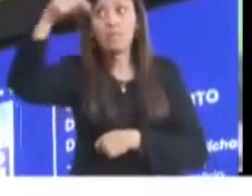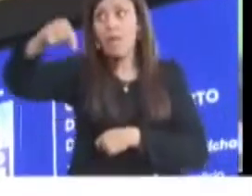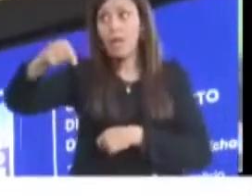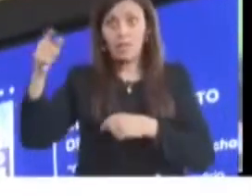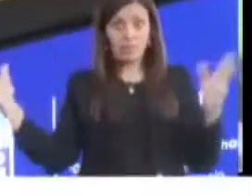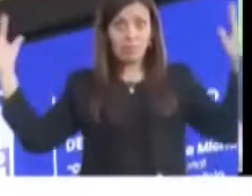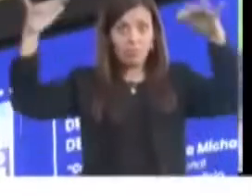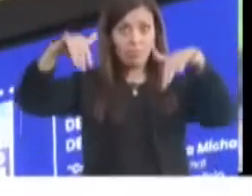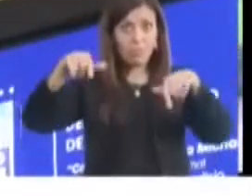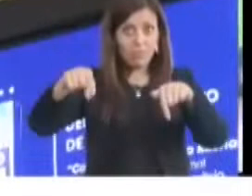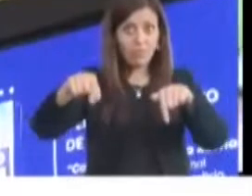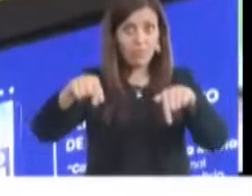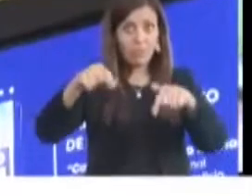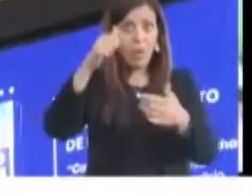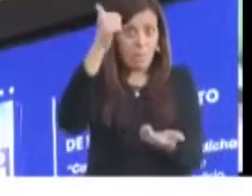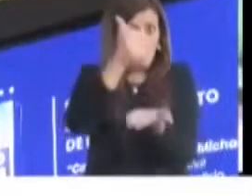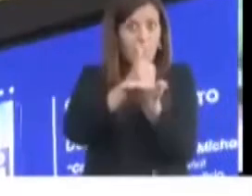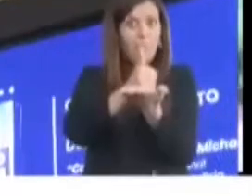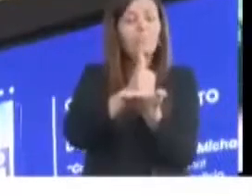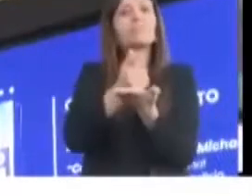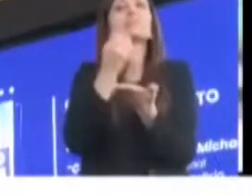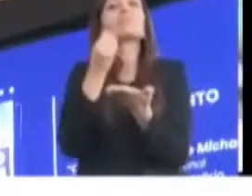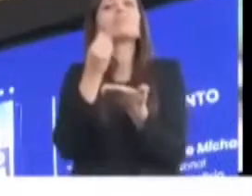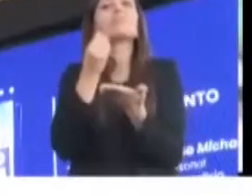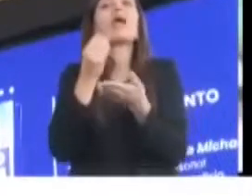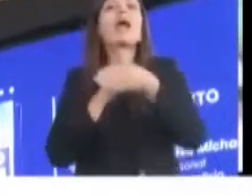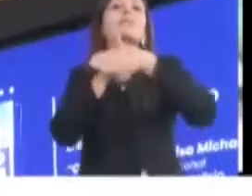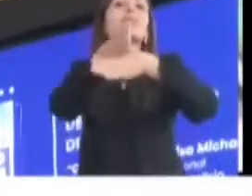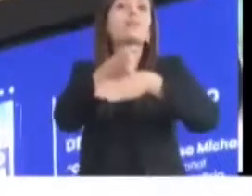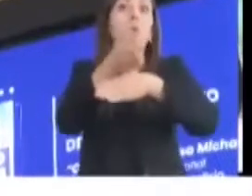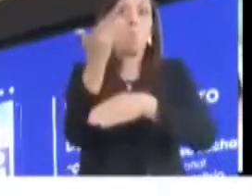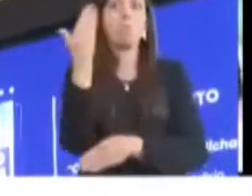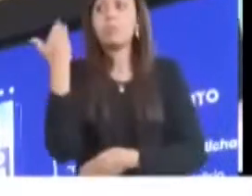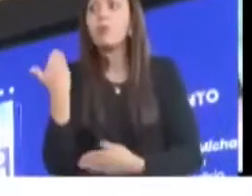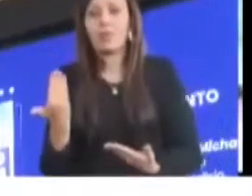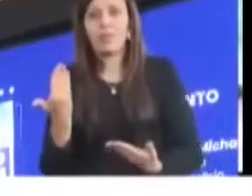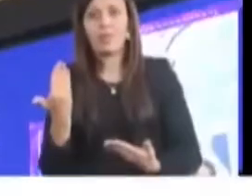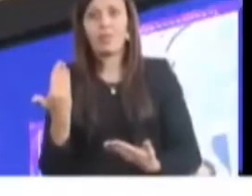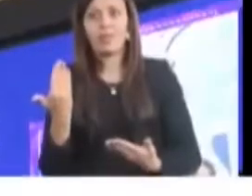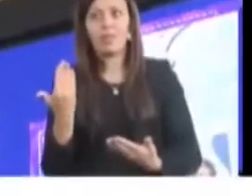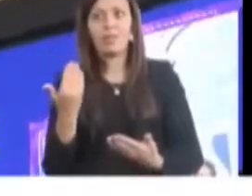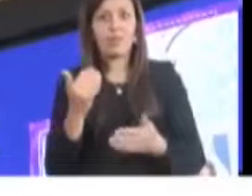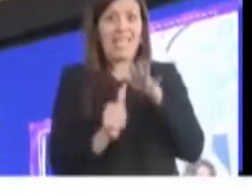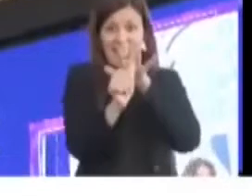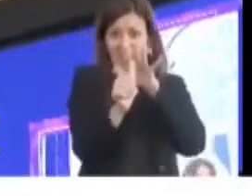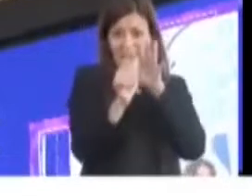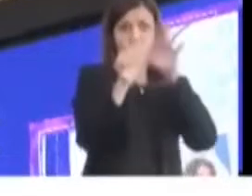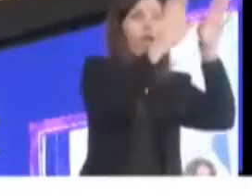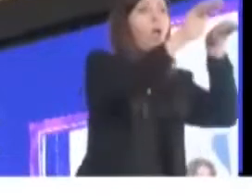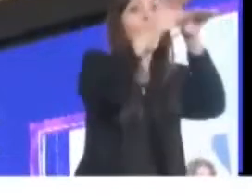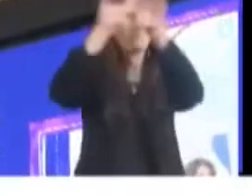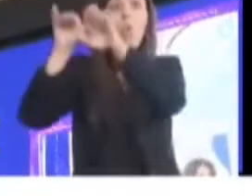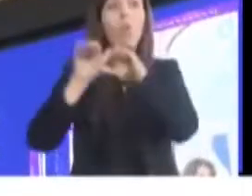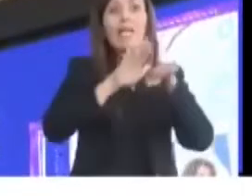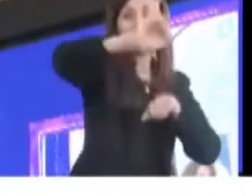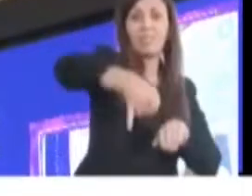Estado de poder acceder ante la igualdad de género. Pero hay algo que debemos poner nosotras, que